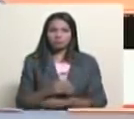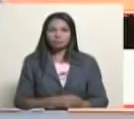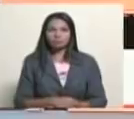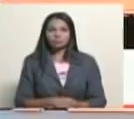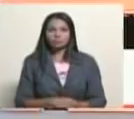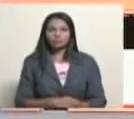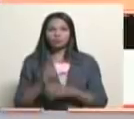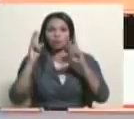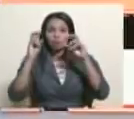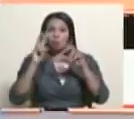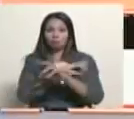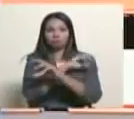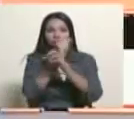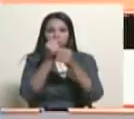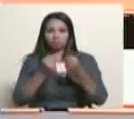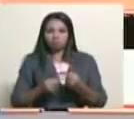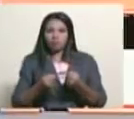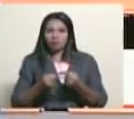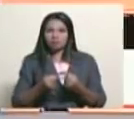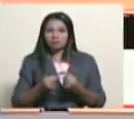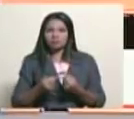una nueva fuerza,